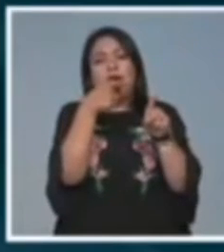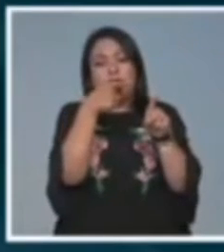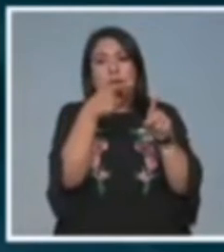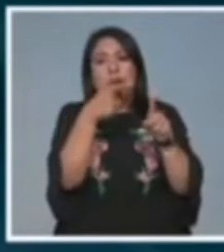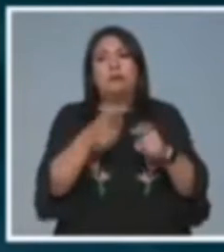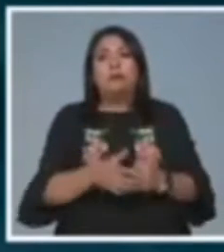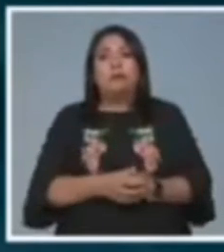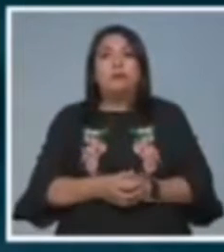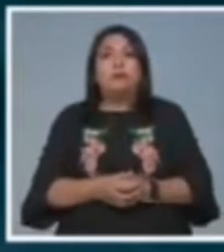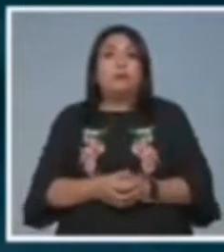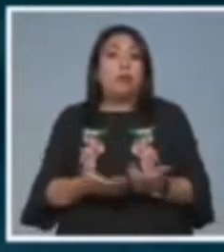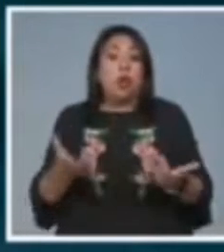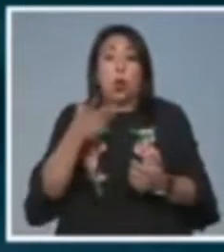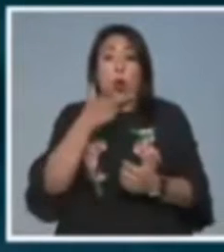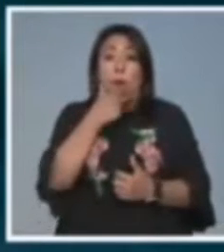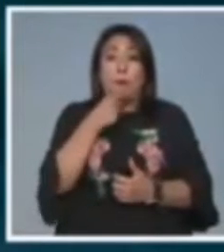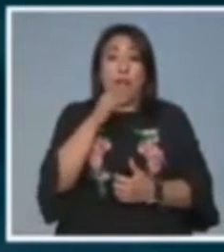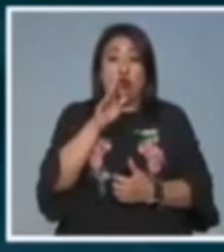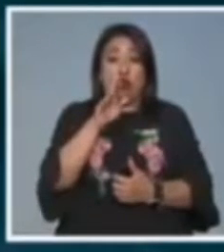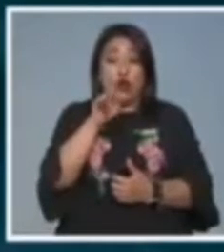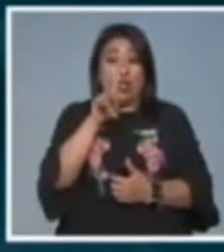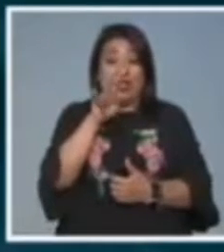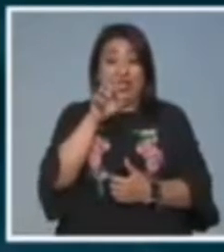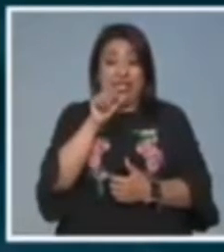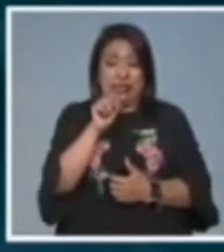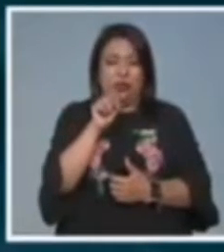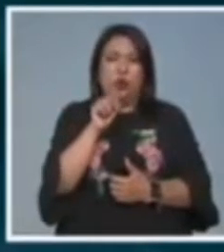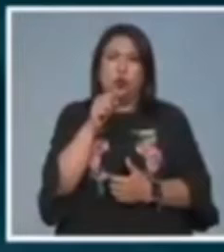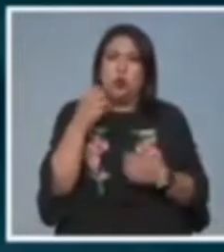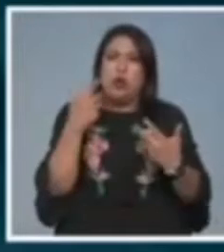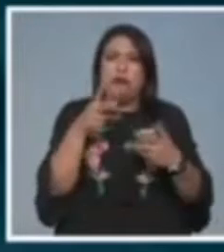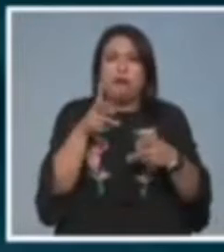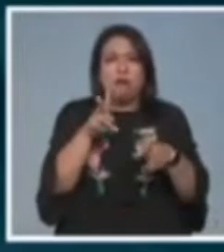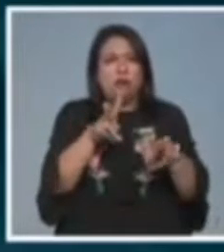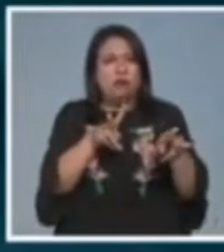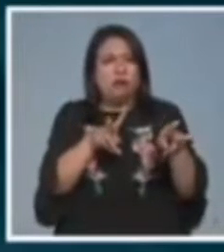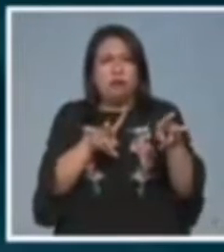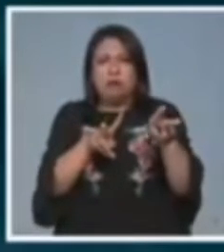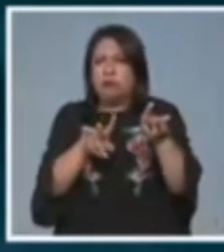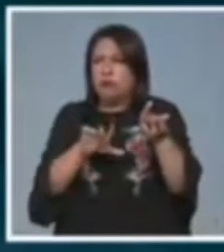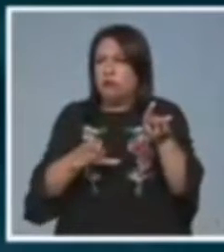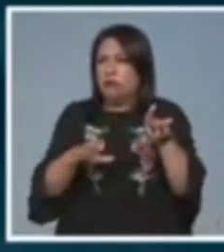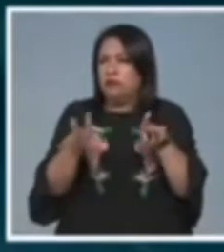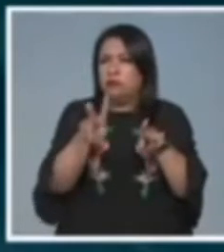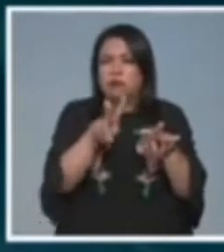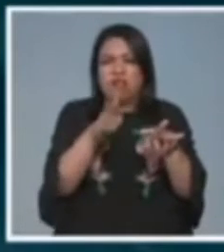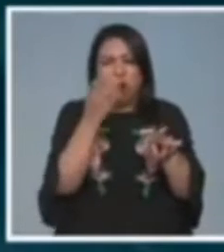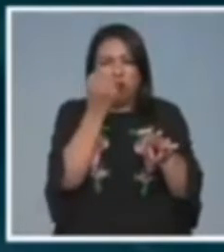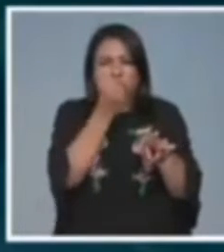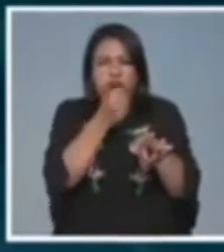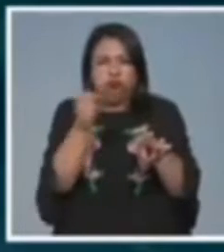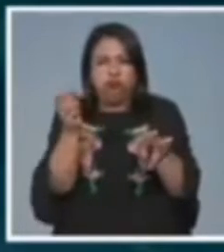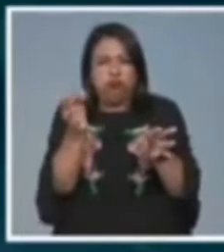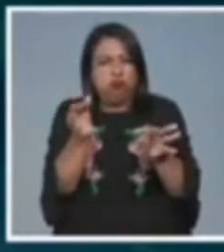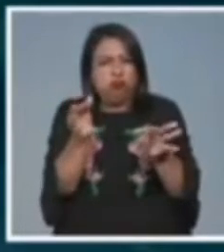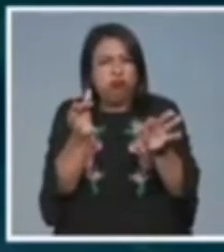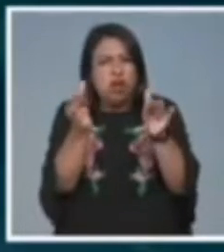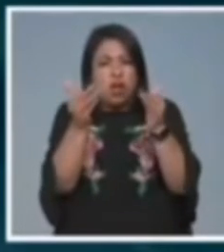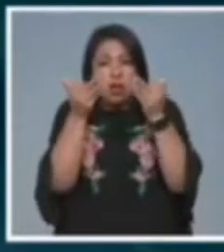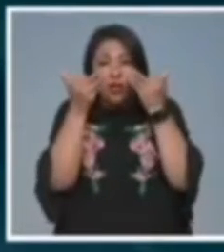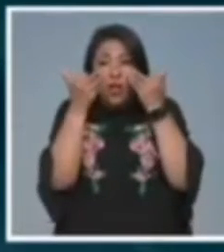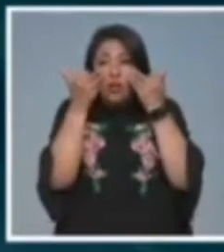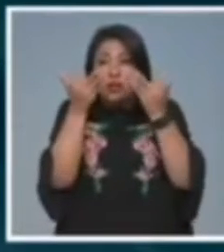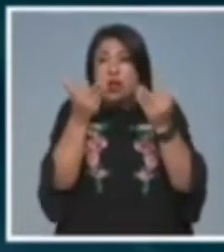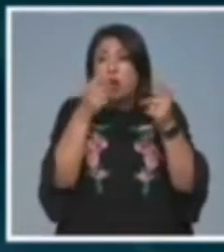en fuentes era un gran observador de la realidad y fue un gran testigo de